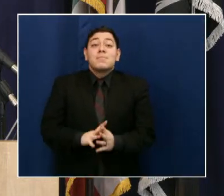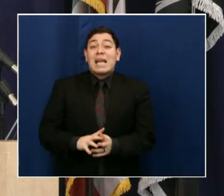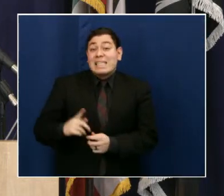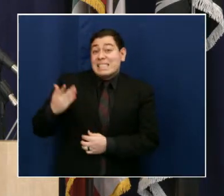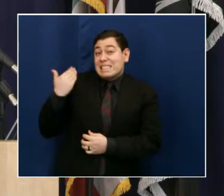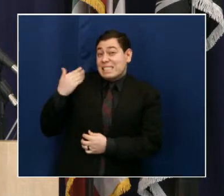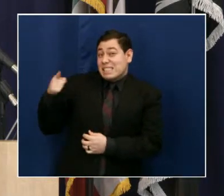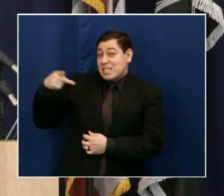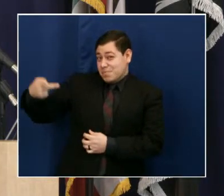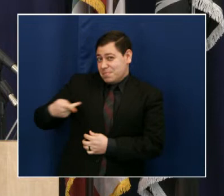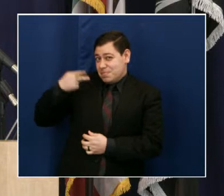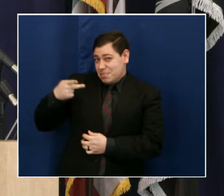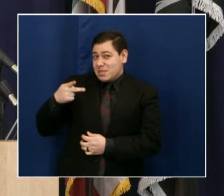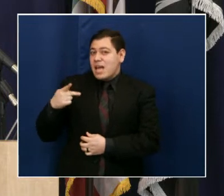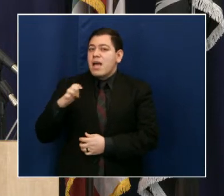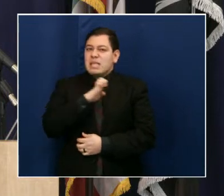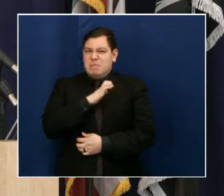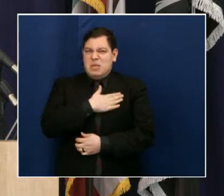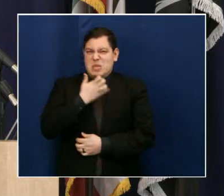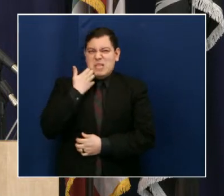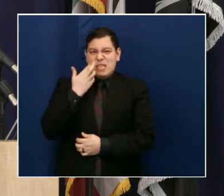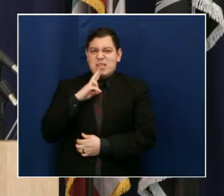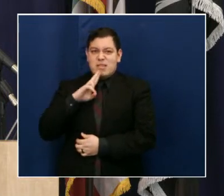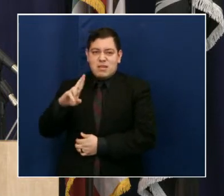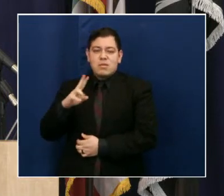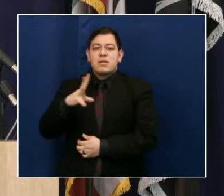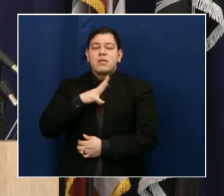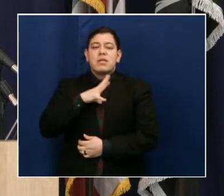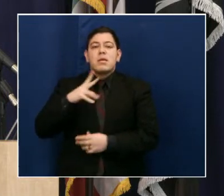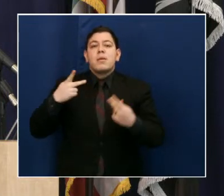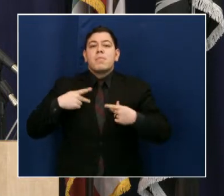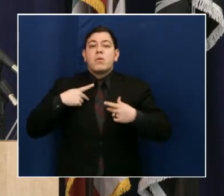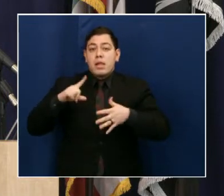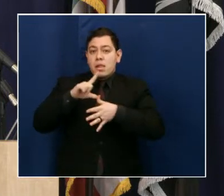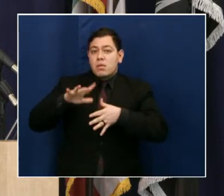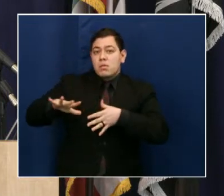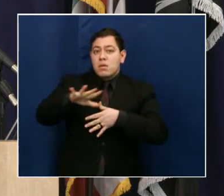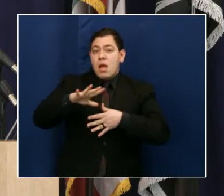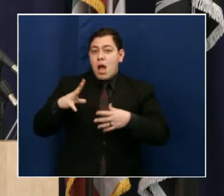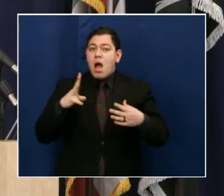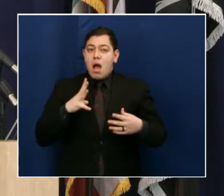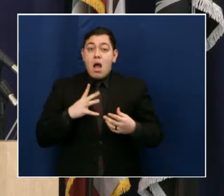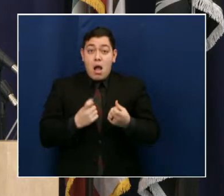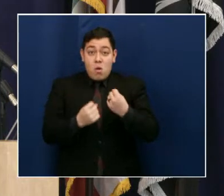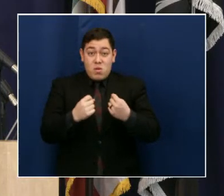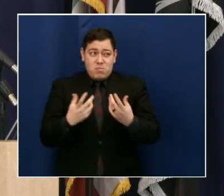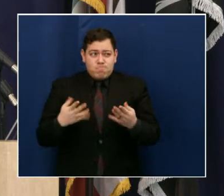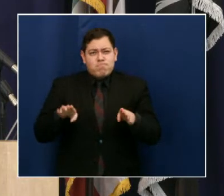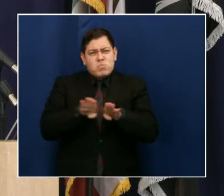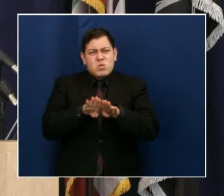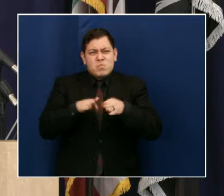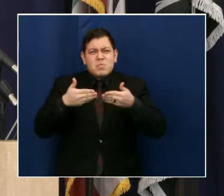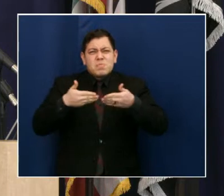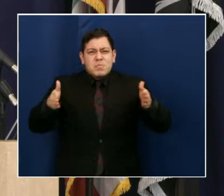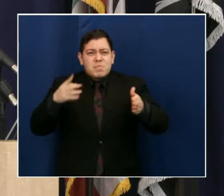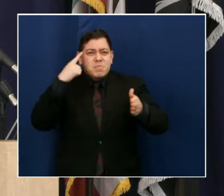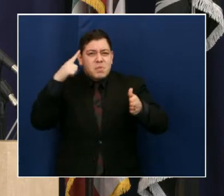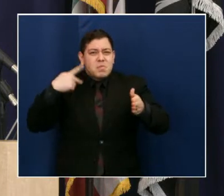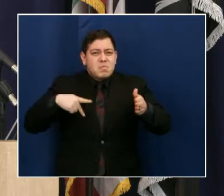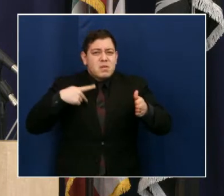La pregunta es de que cómo vamos a trabajar con las comunidades latinas. Este no es un proyecto que se empieza ahora, sino que es un proyecto que hemos estado haciendo en los